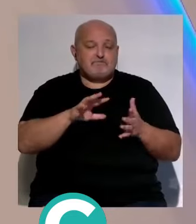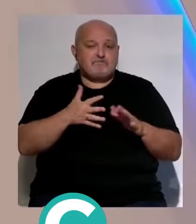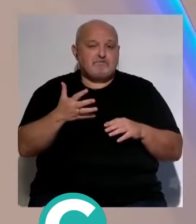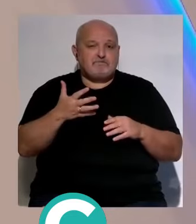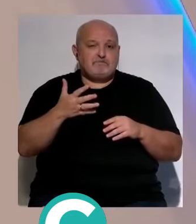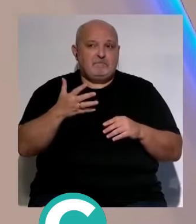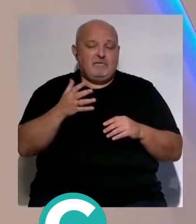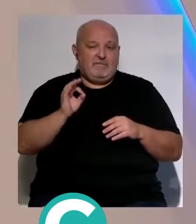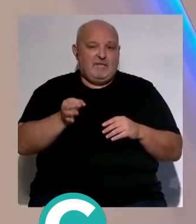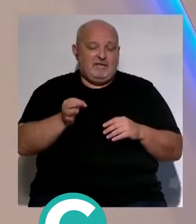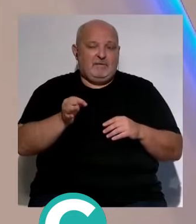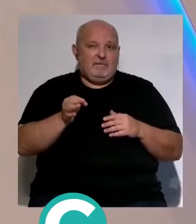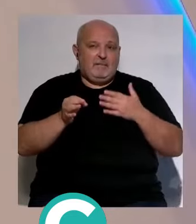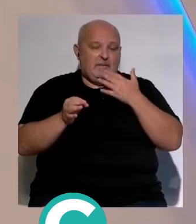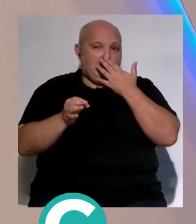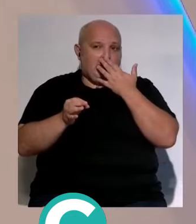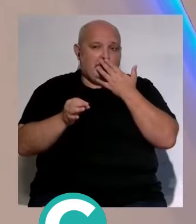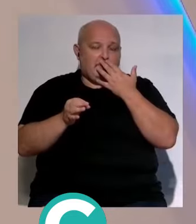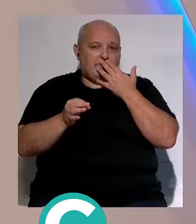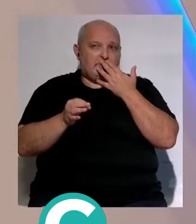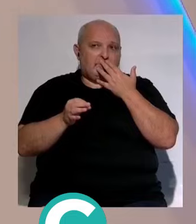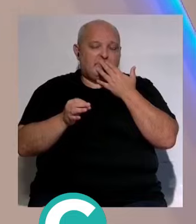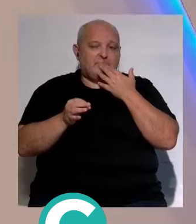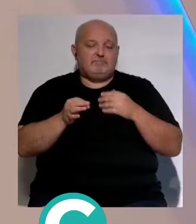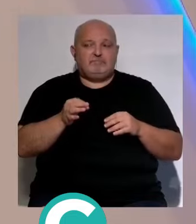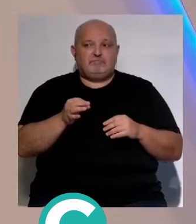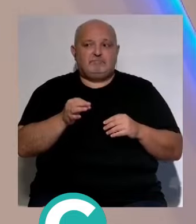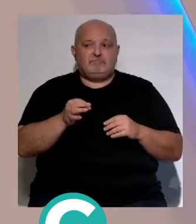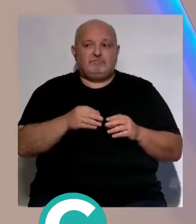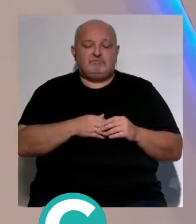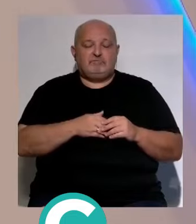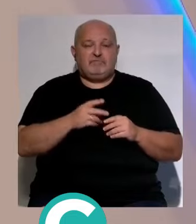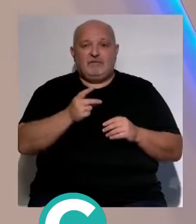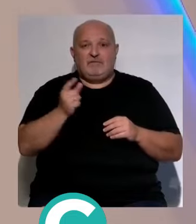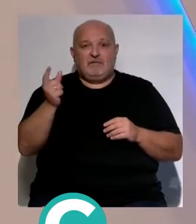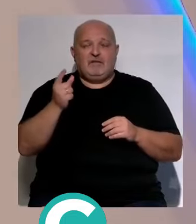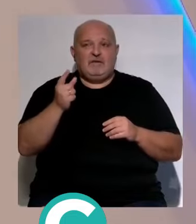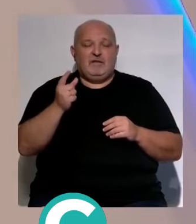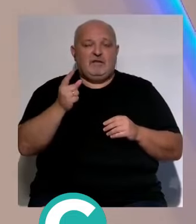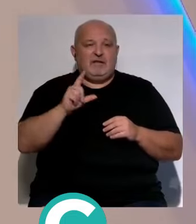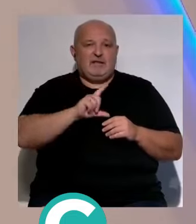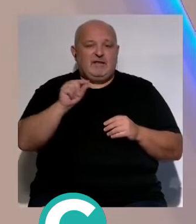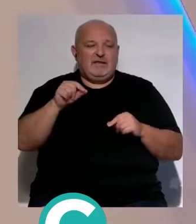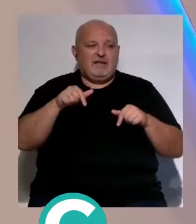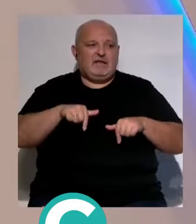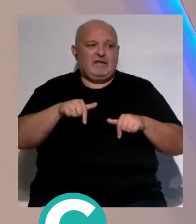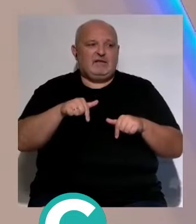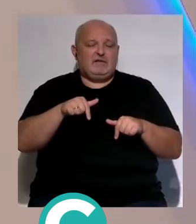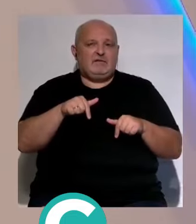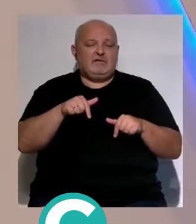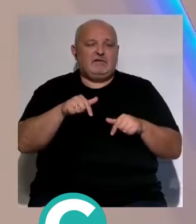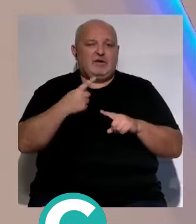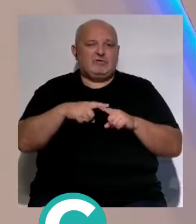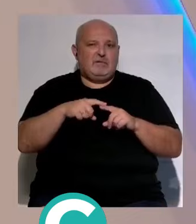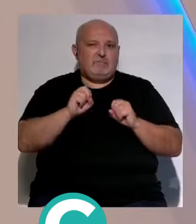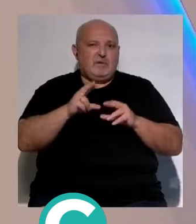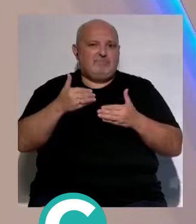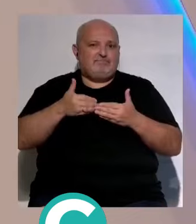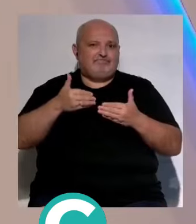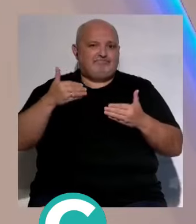Lo que dice Dani, la verdad es que hay, bueno, aquí no el que se vaya, pues que se fue, es decir, que aquí cosas peores han